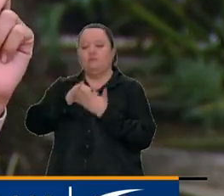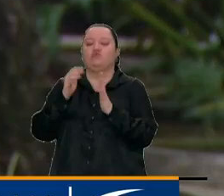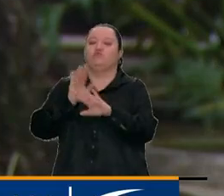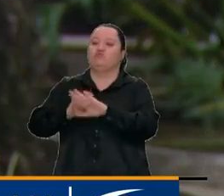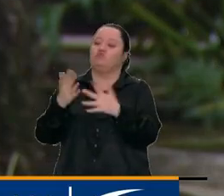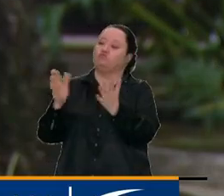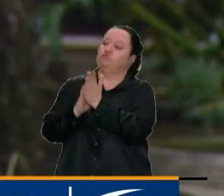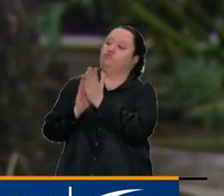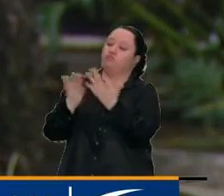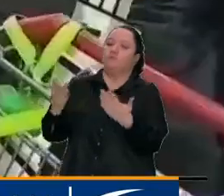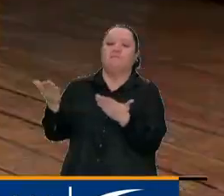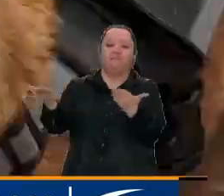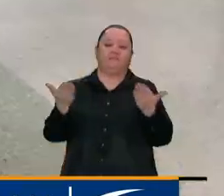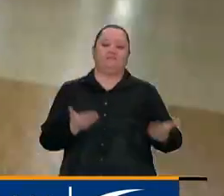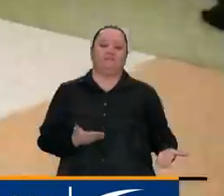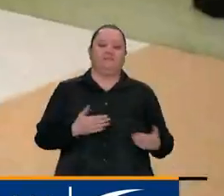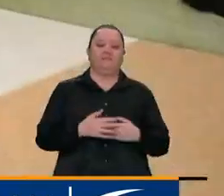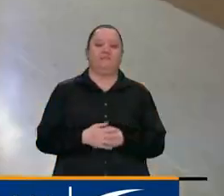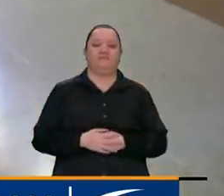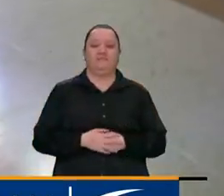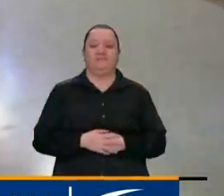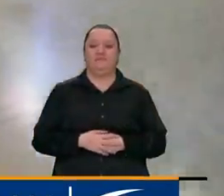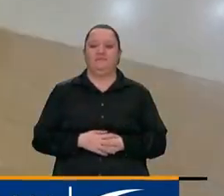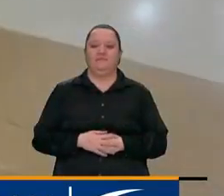iniciativas. Bienvenidos.